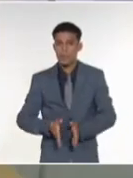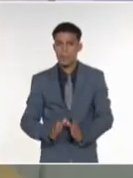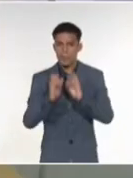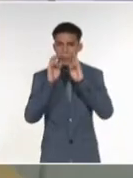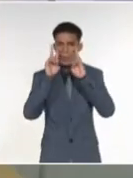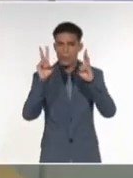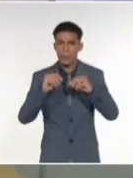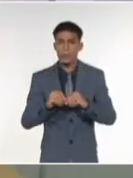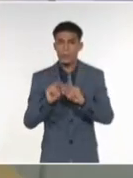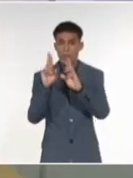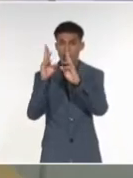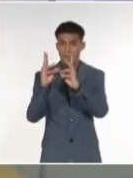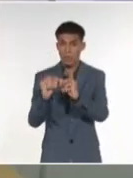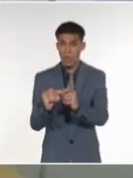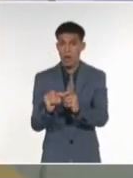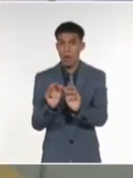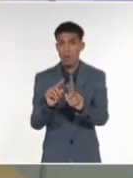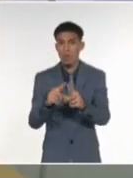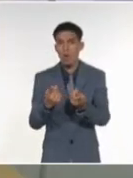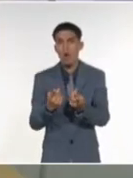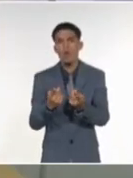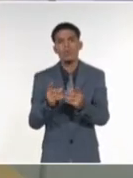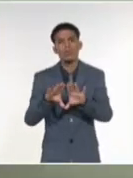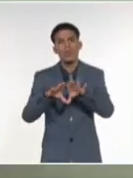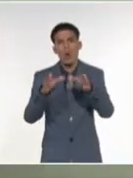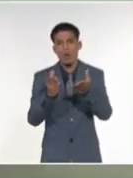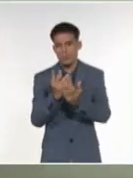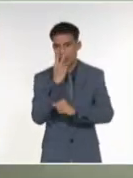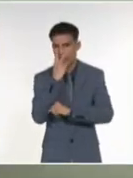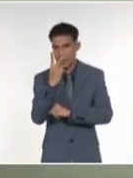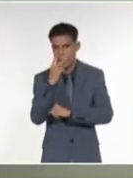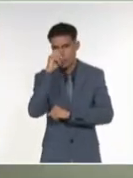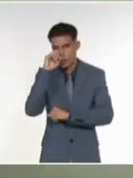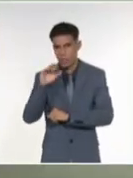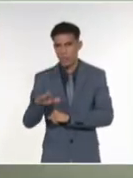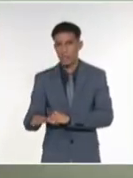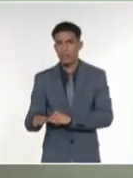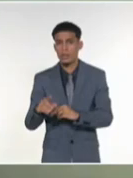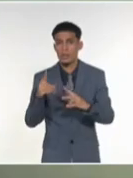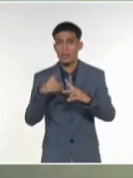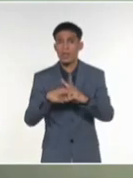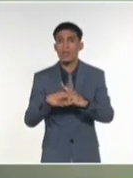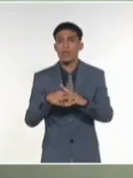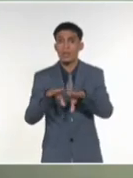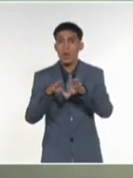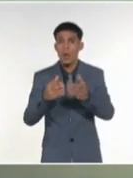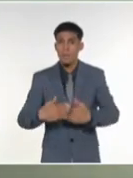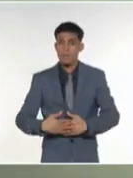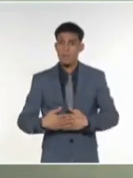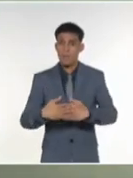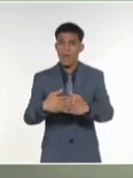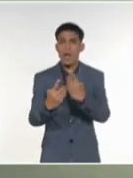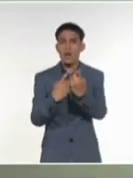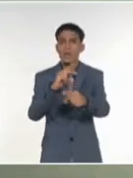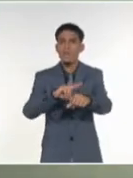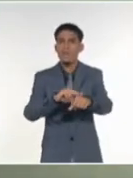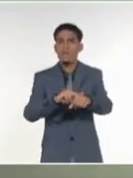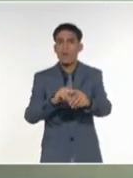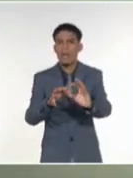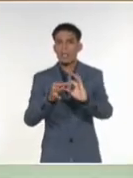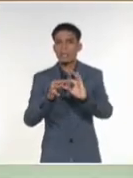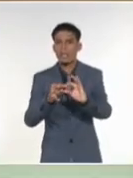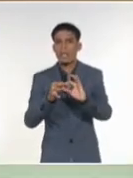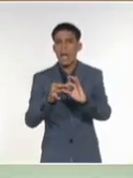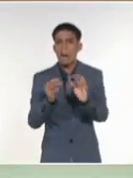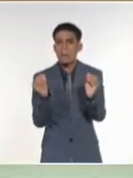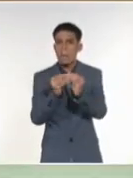Este resultado se debe a la alianza entre la atención primaria de salud, el seguimiento a las embarazadas con enfermedades crónicas no transmisibles